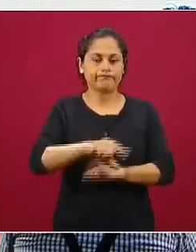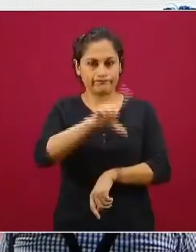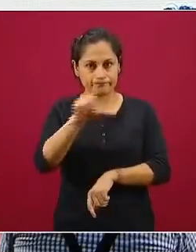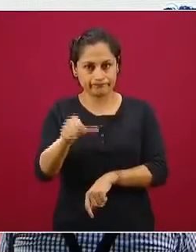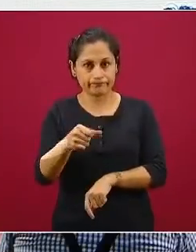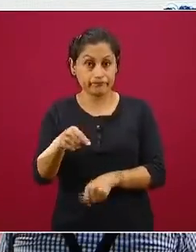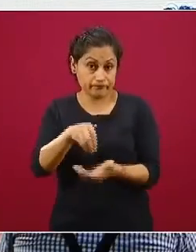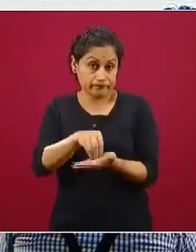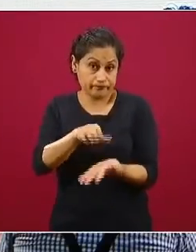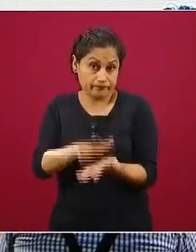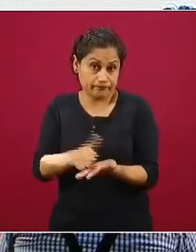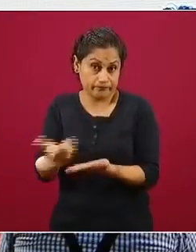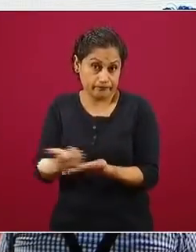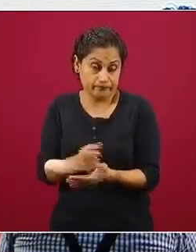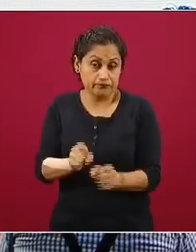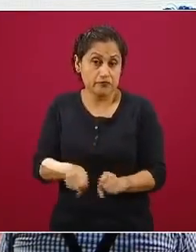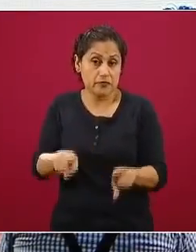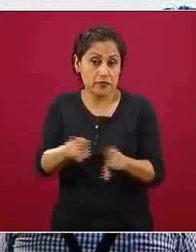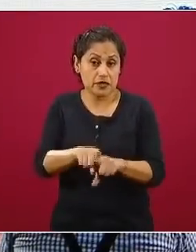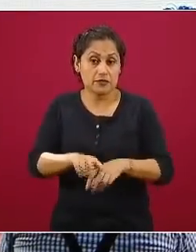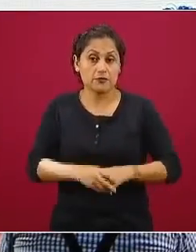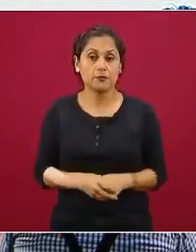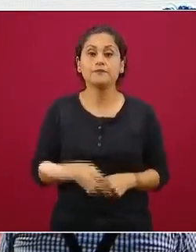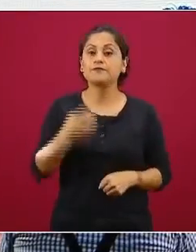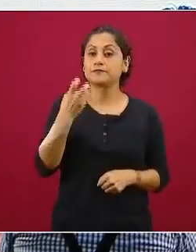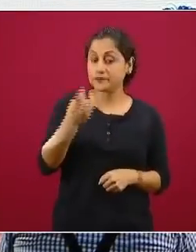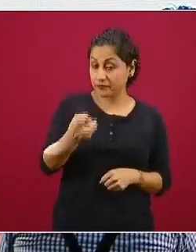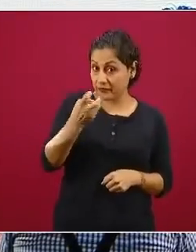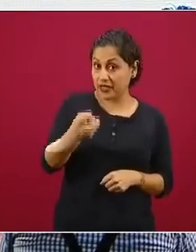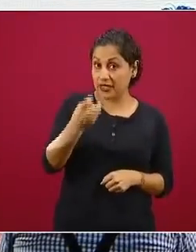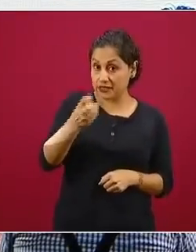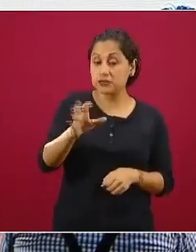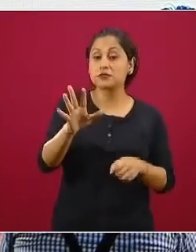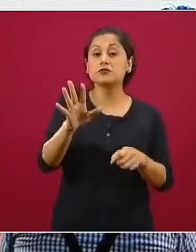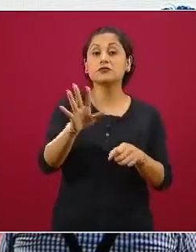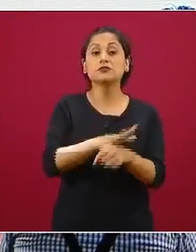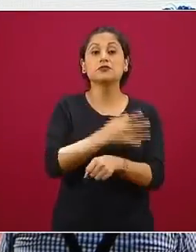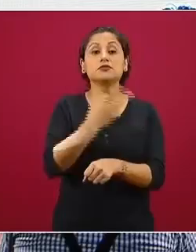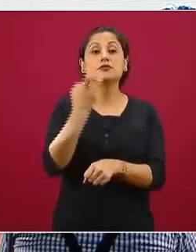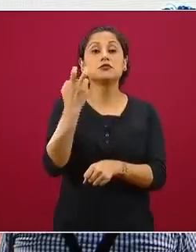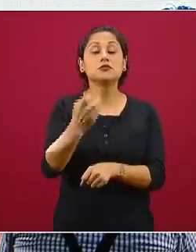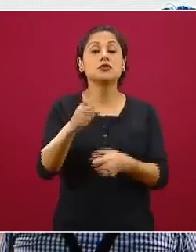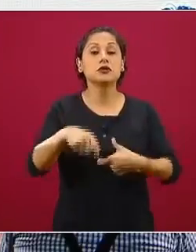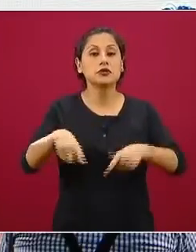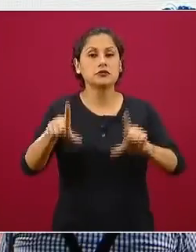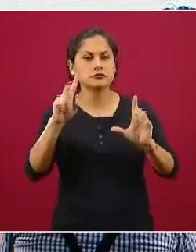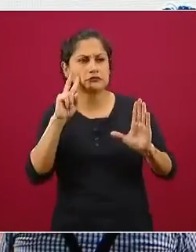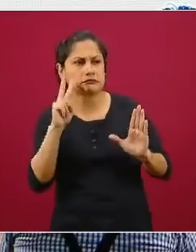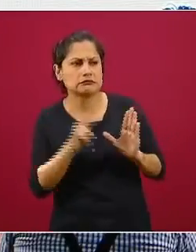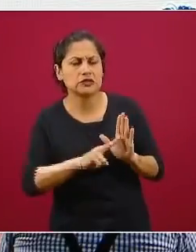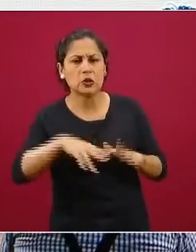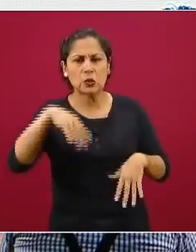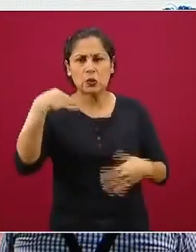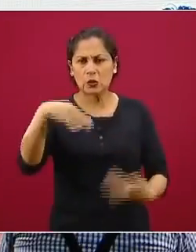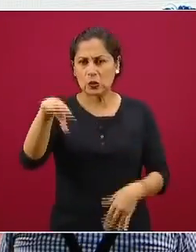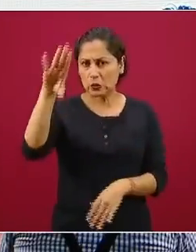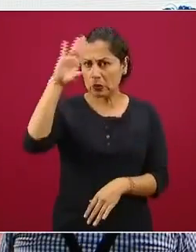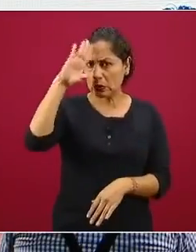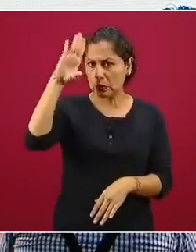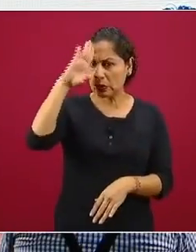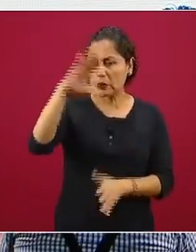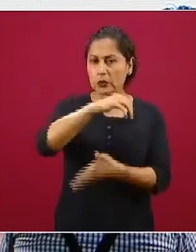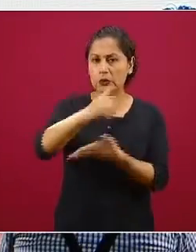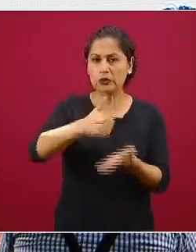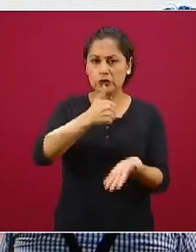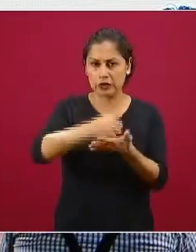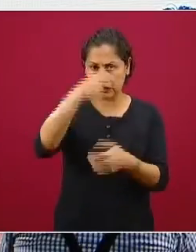durante la hospitalización. Eso en parte puede explicar este exceso respecto a la curva epidémica, y